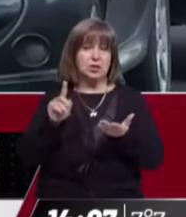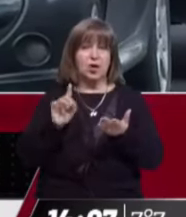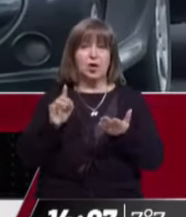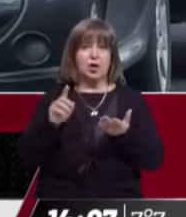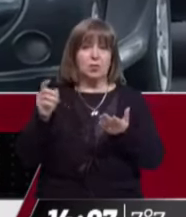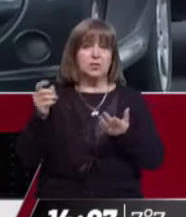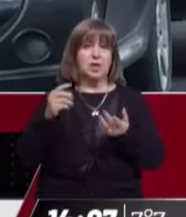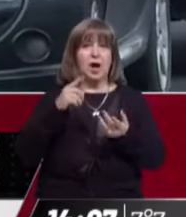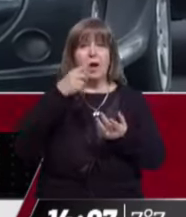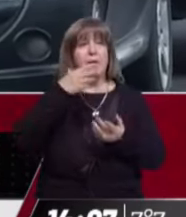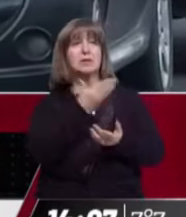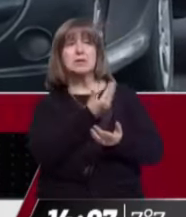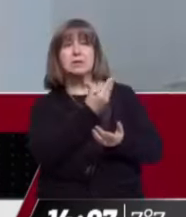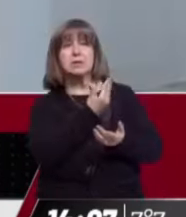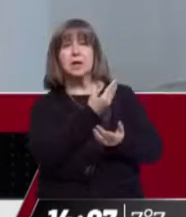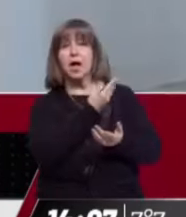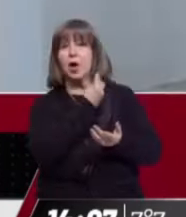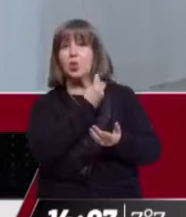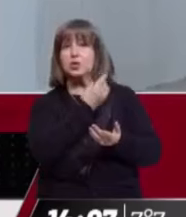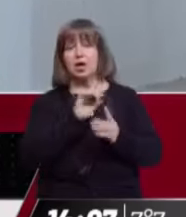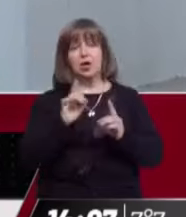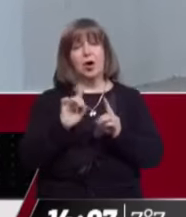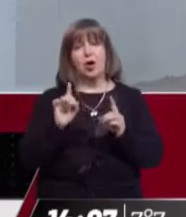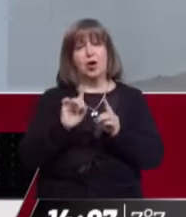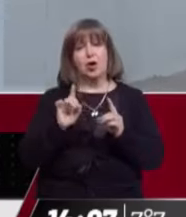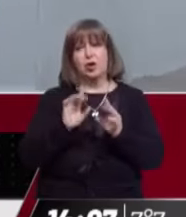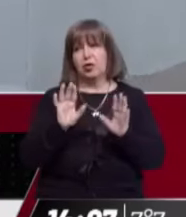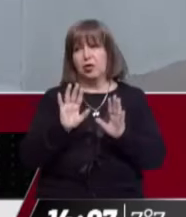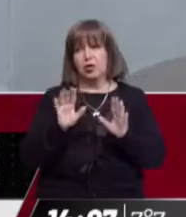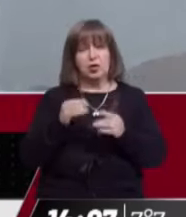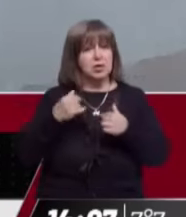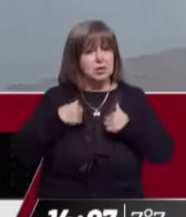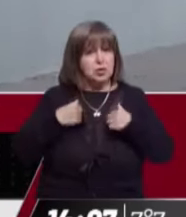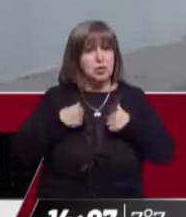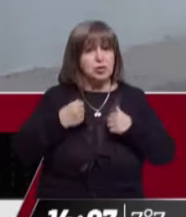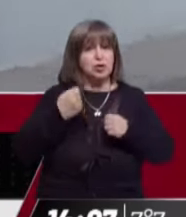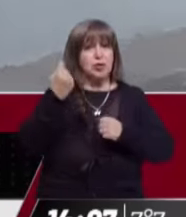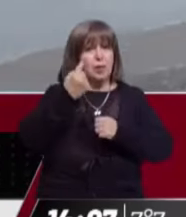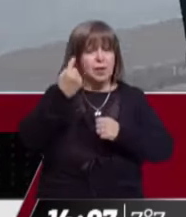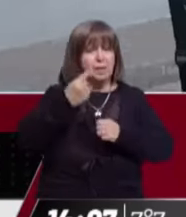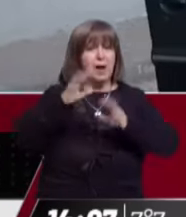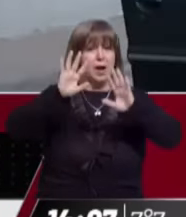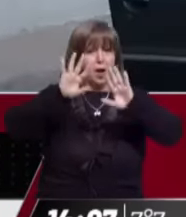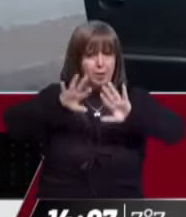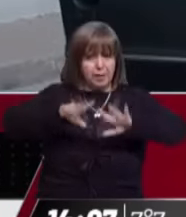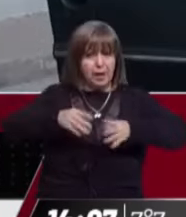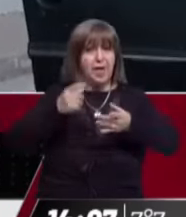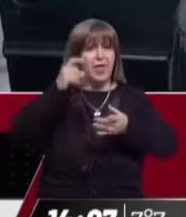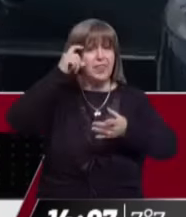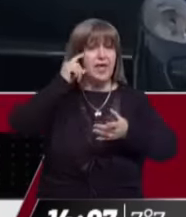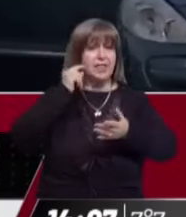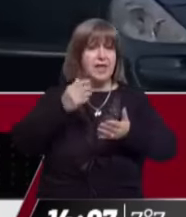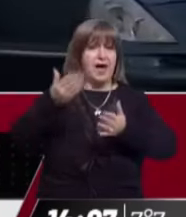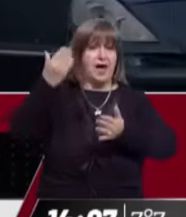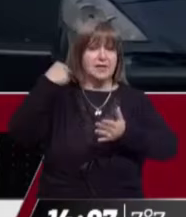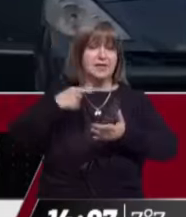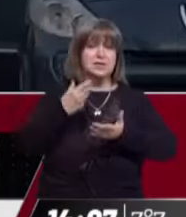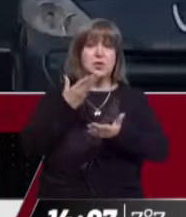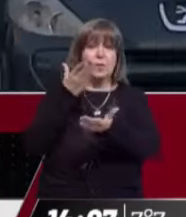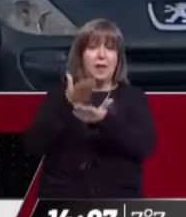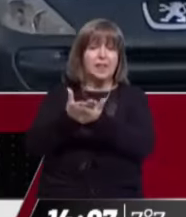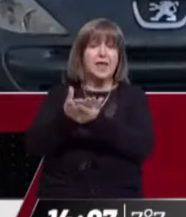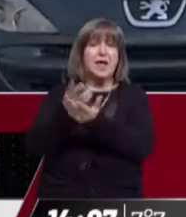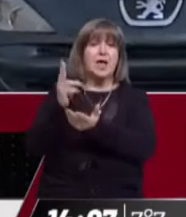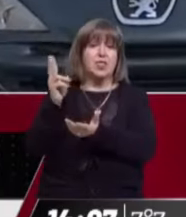nosotros pedimos la declaración para el día de hoy, hace 10 días atrás, esto está escrito, hay un escrito nuestro. Nosotros pedimos hace 10 días atrás que hoy declaren,